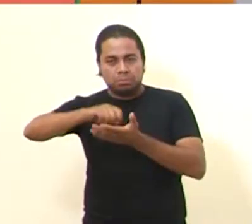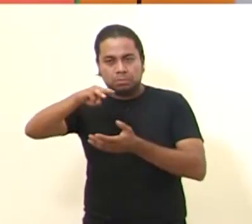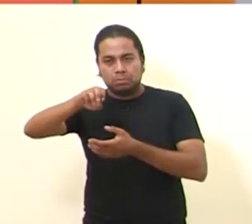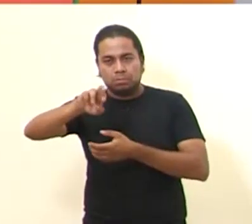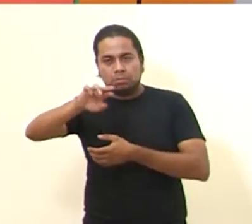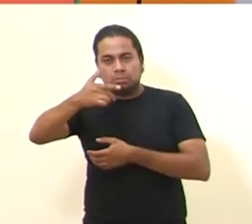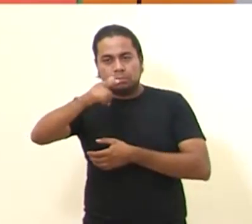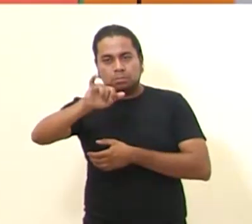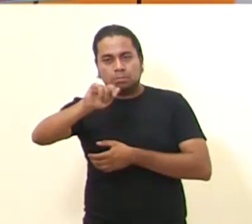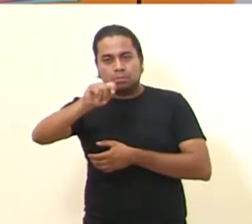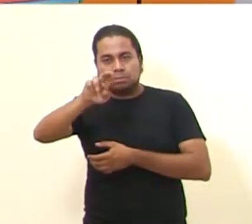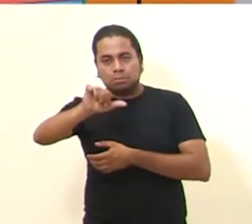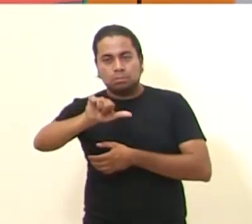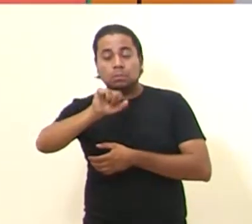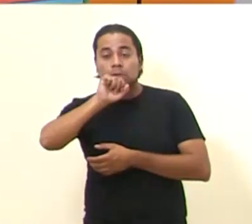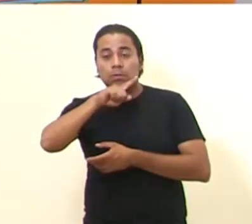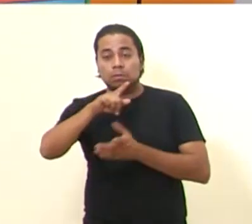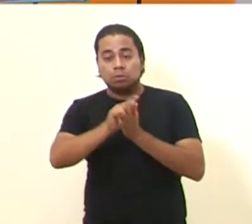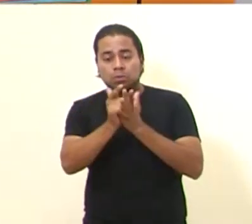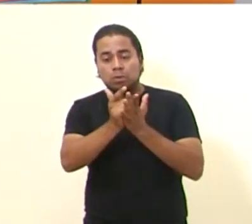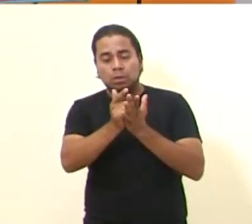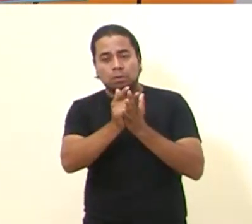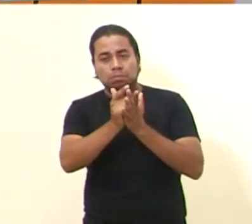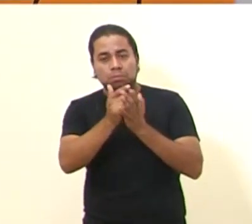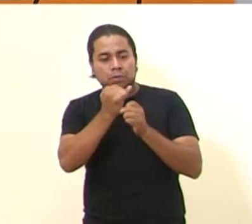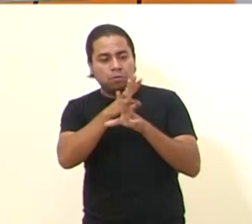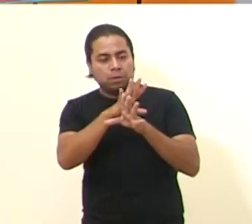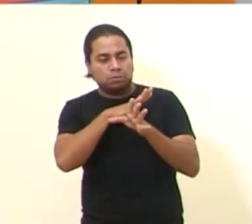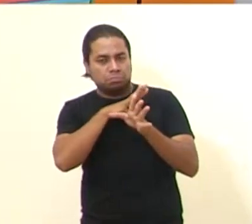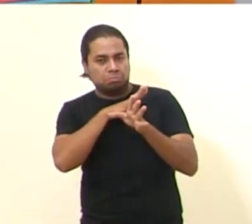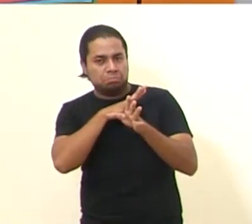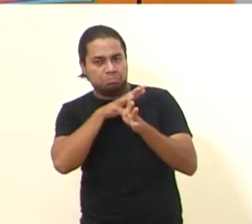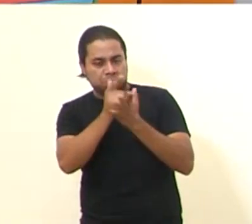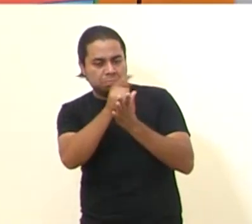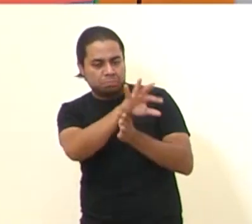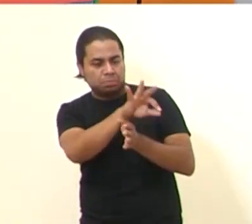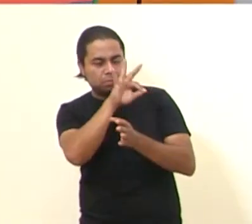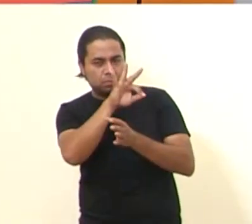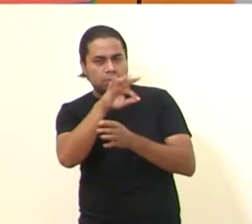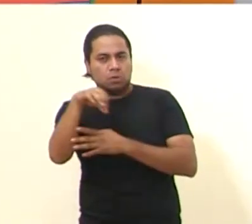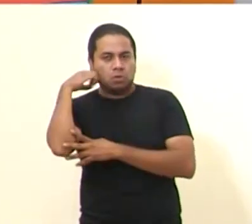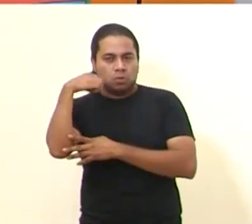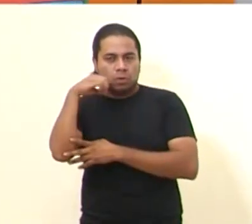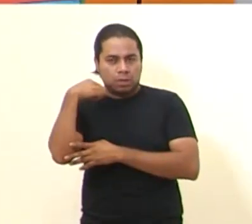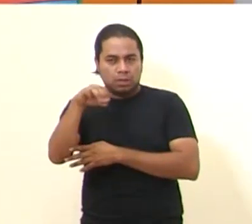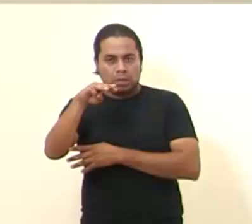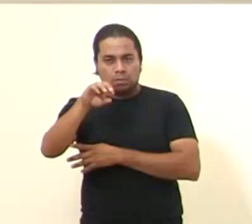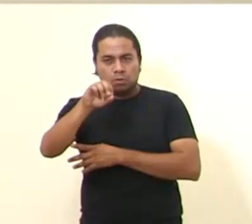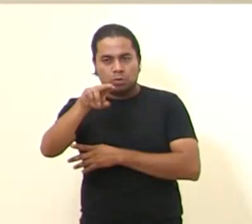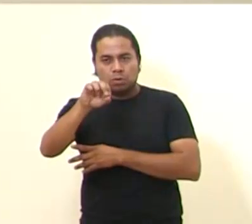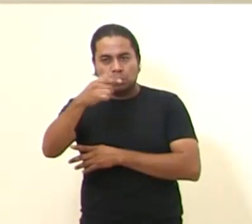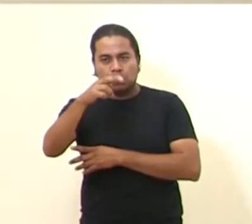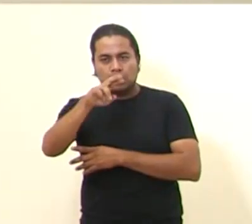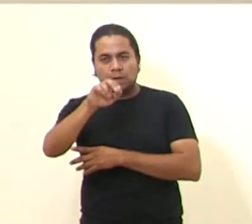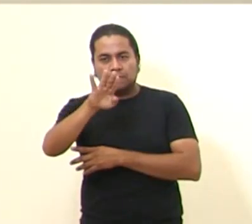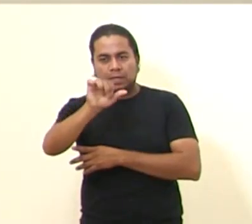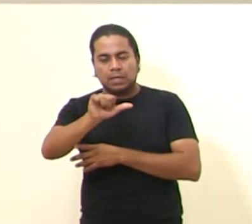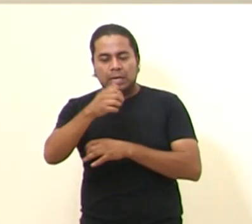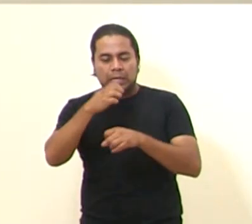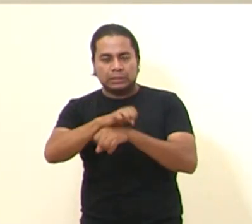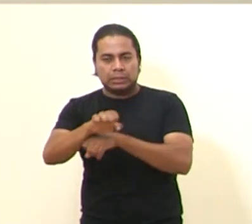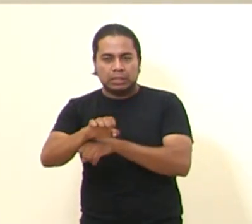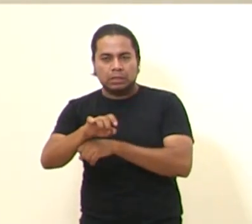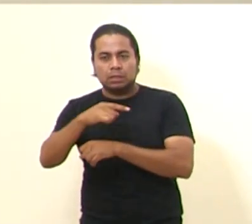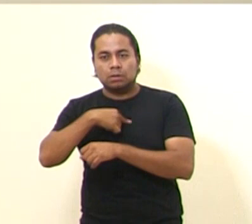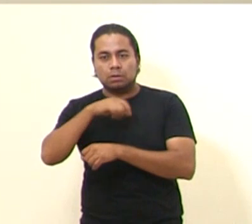Daltón Palomo, y el libro de donde saqué la información, que es Oaxaca, Monografía Estatal. Y anoté